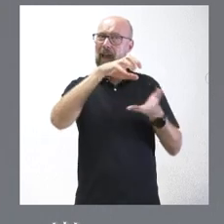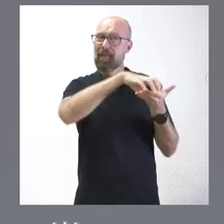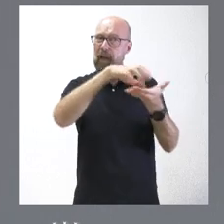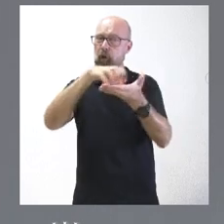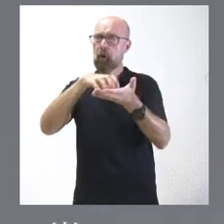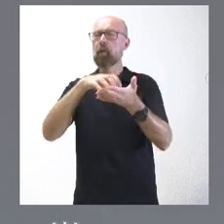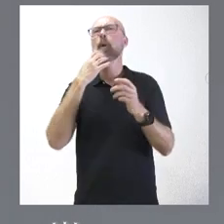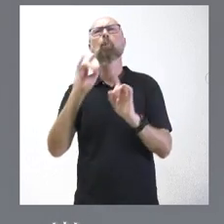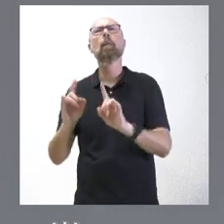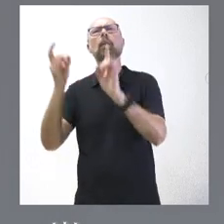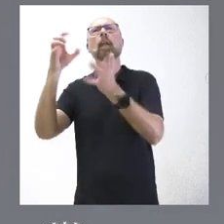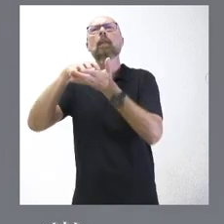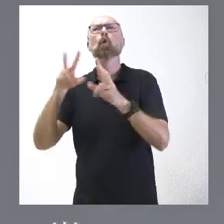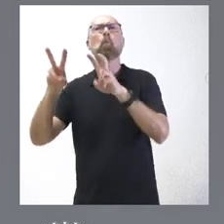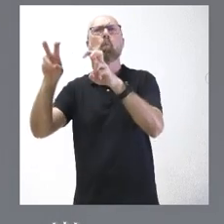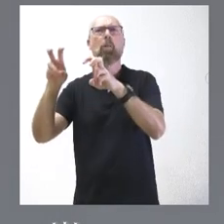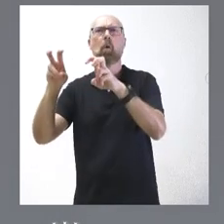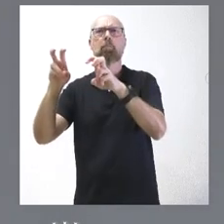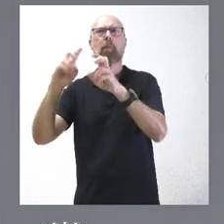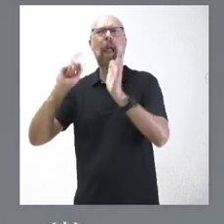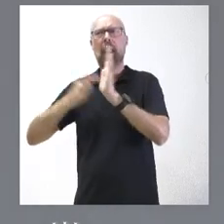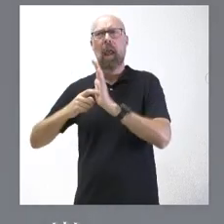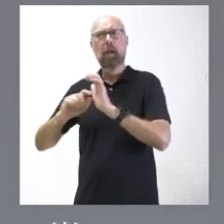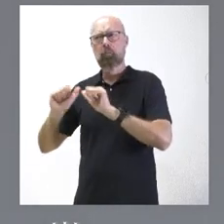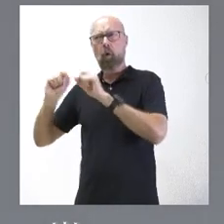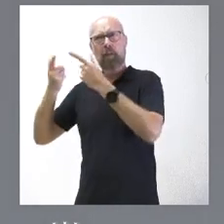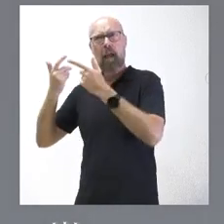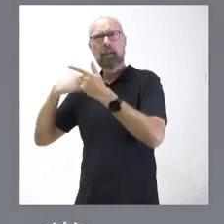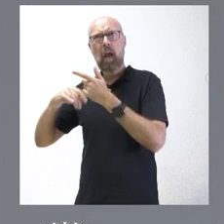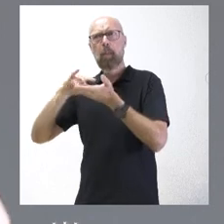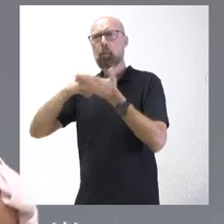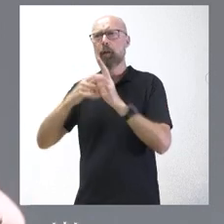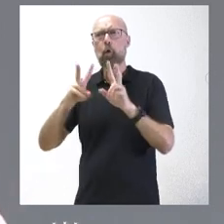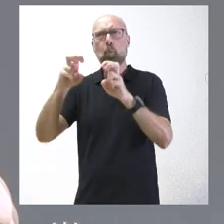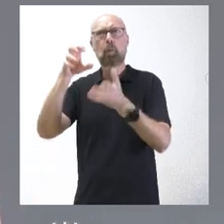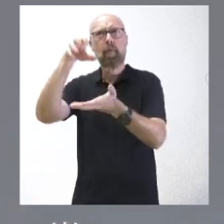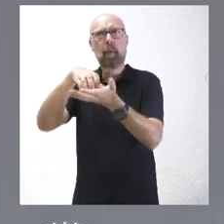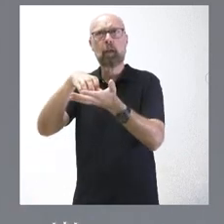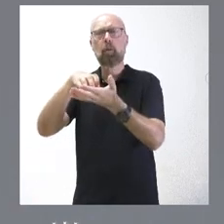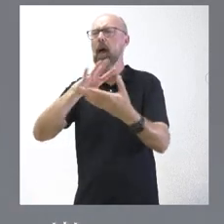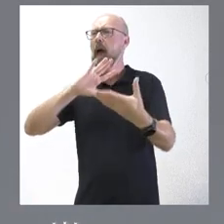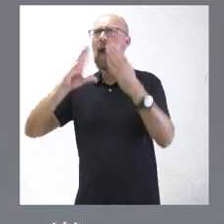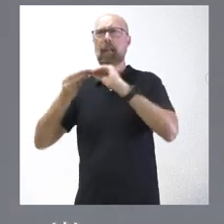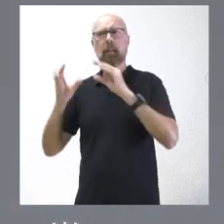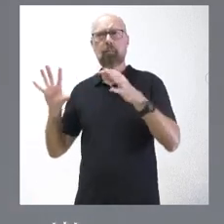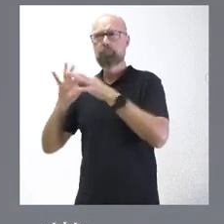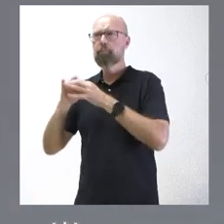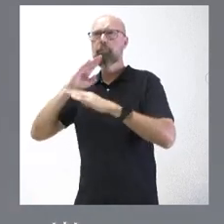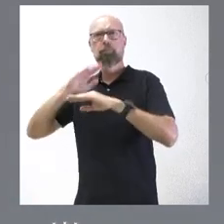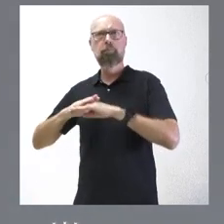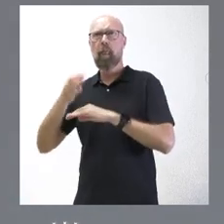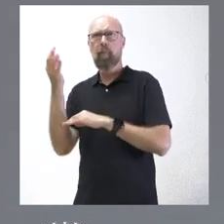es una vez que entre en la ley en vigor cualquier proyecto que se haga tiene que ser adaptado a la ley